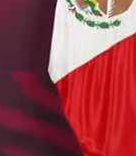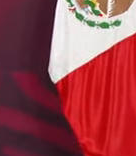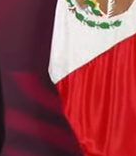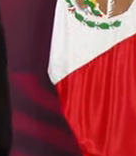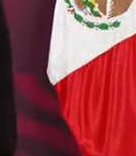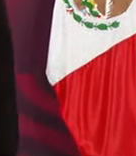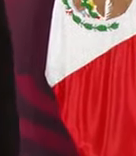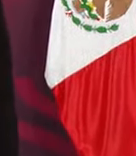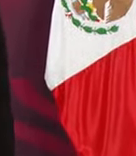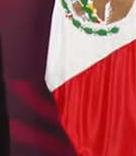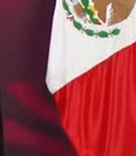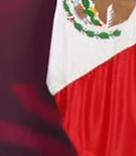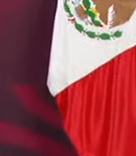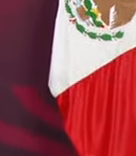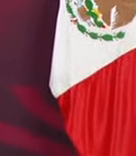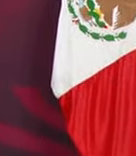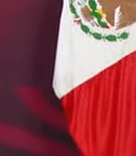engañar